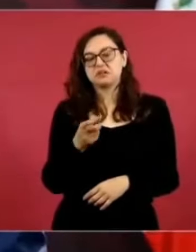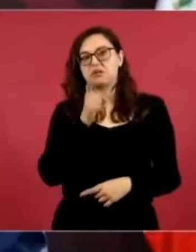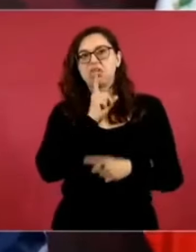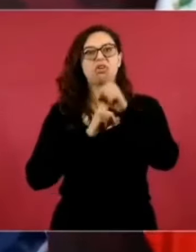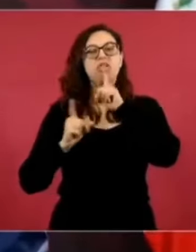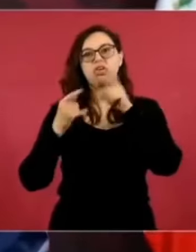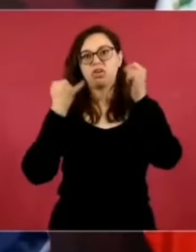Hemos buscado combatir la corrupción, la impunidad y hablar con la verdad.